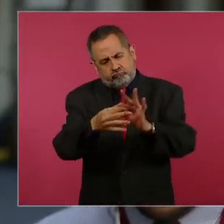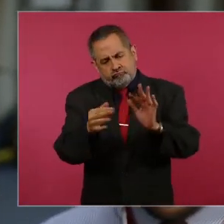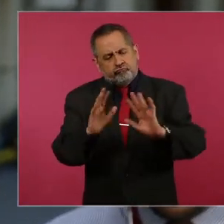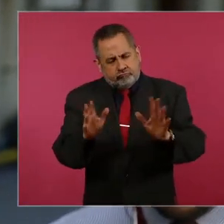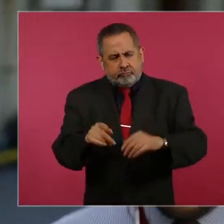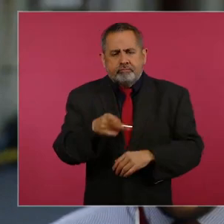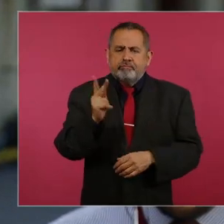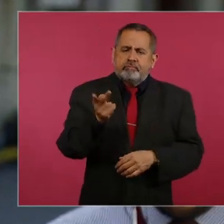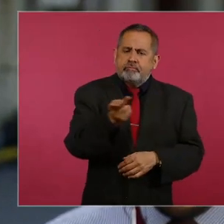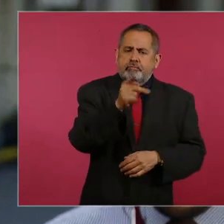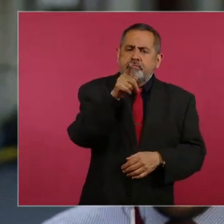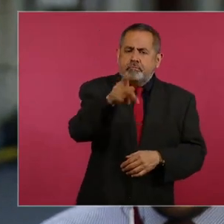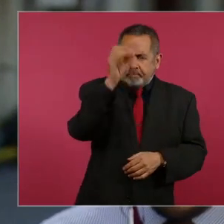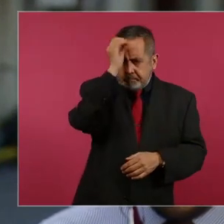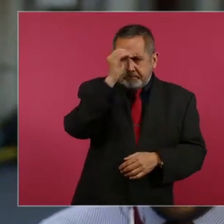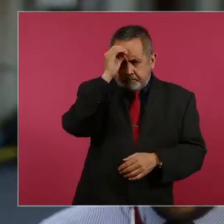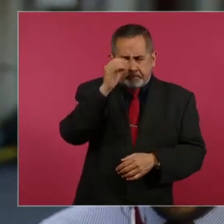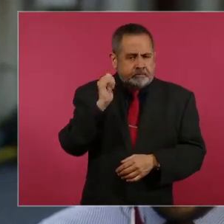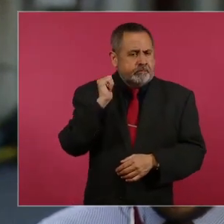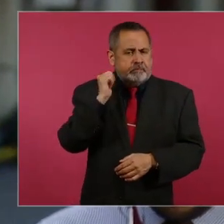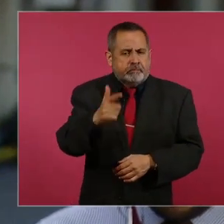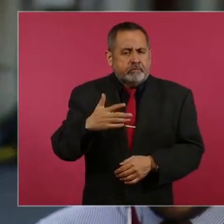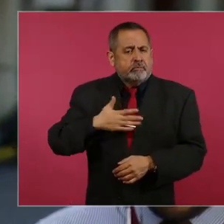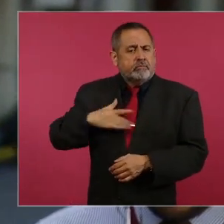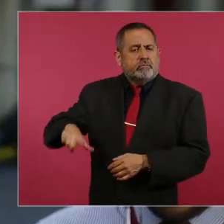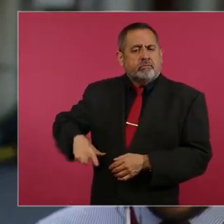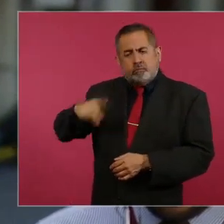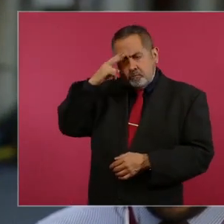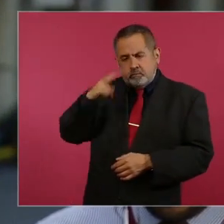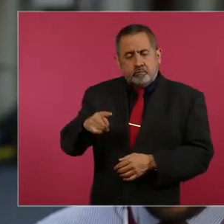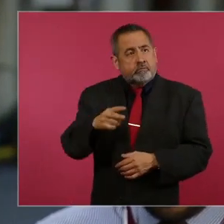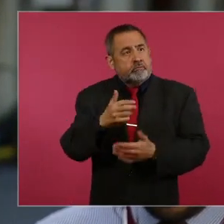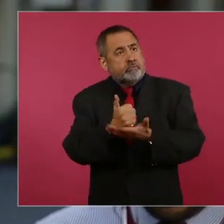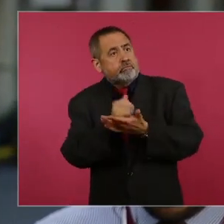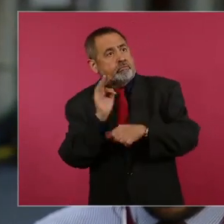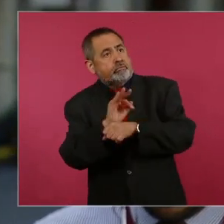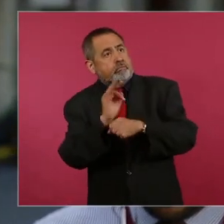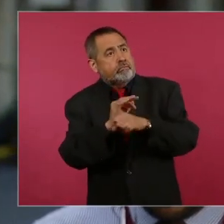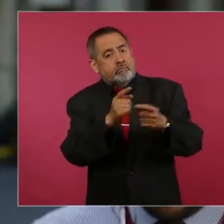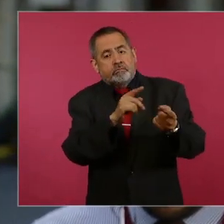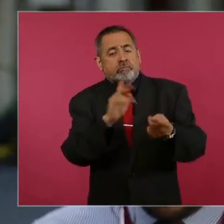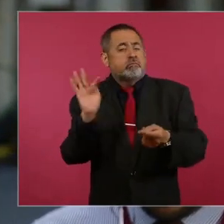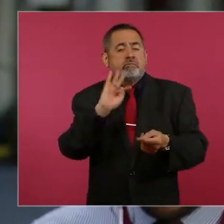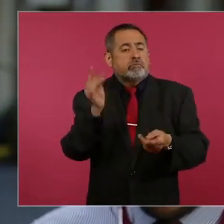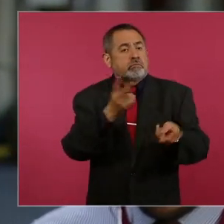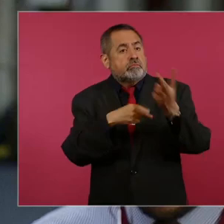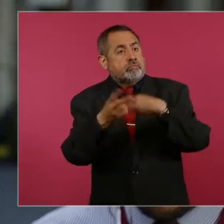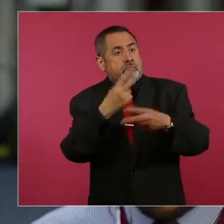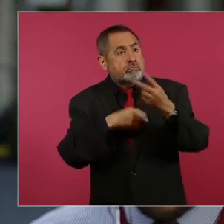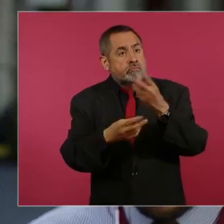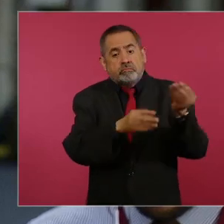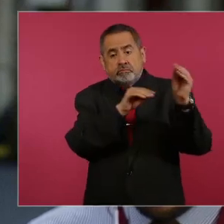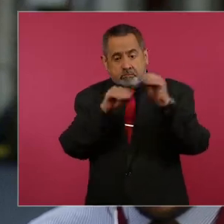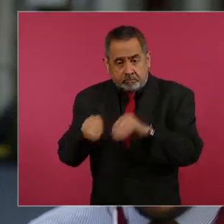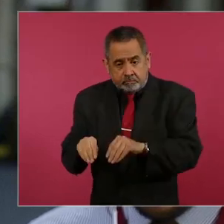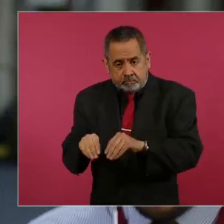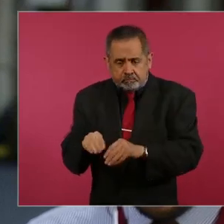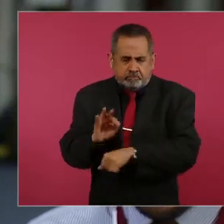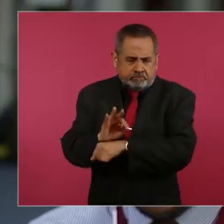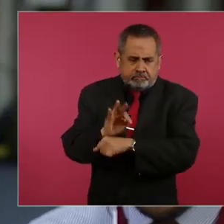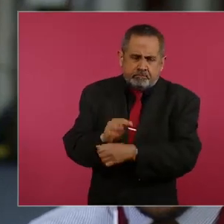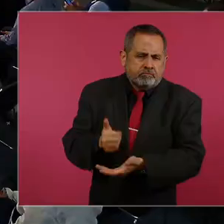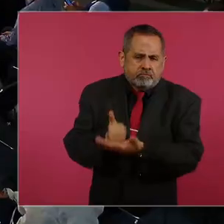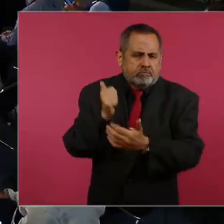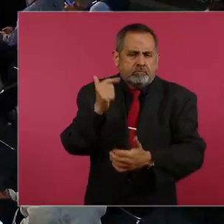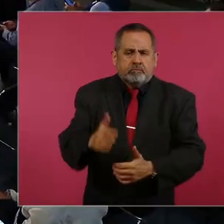respecto si hay un plan del gobierno mexicano para el regreso que se puede dar masivo de personas deportadas a nuestro país,